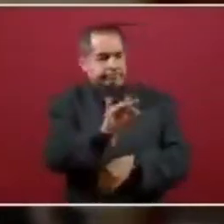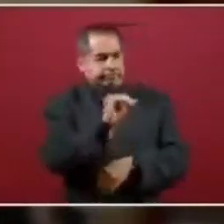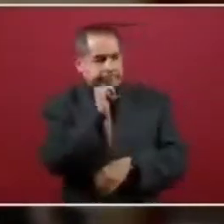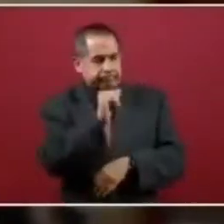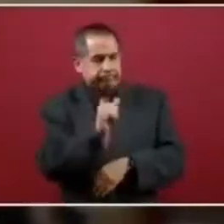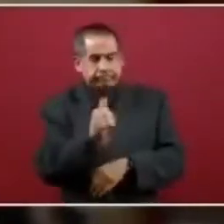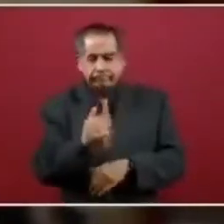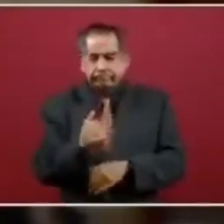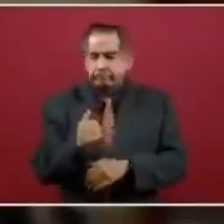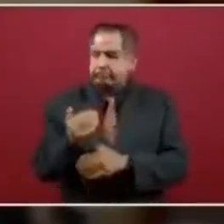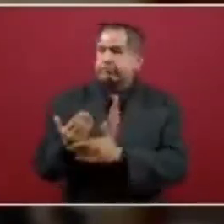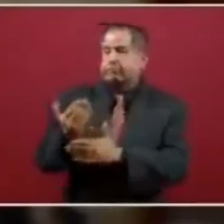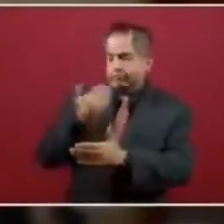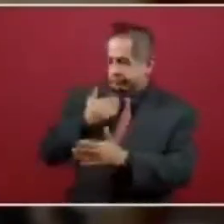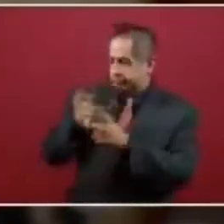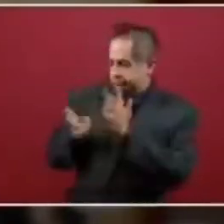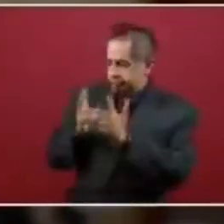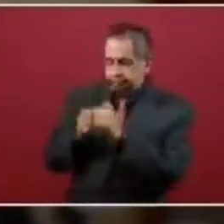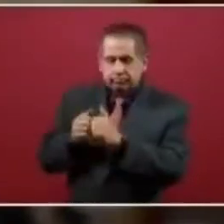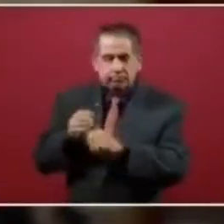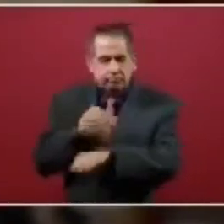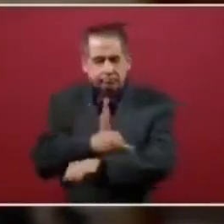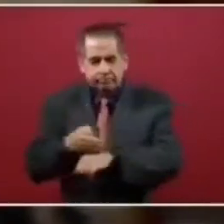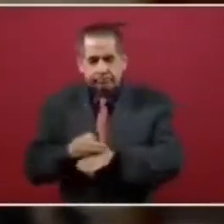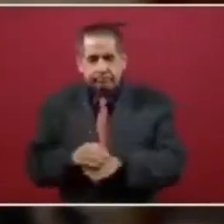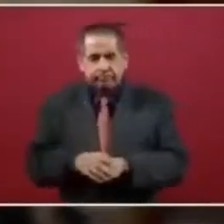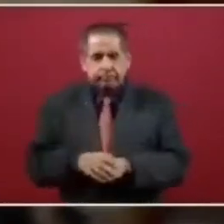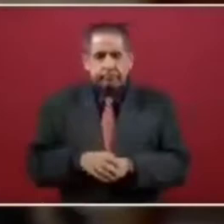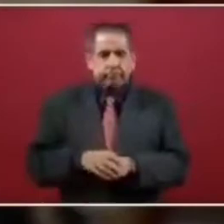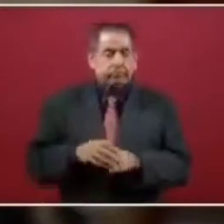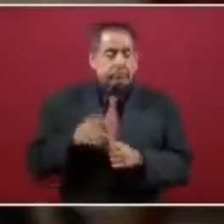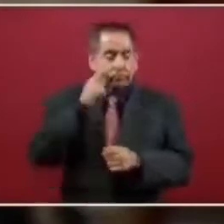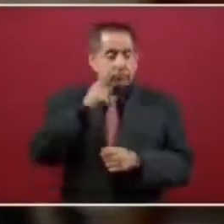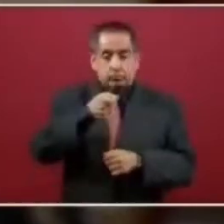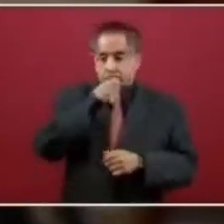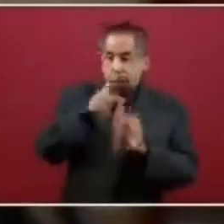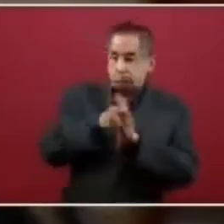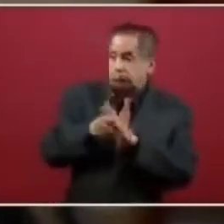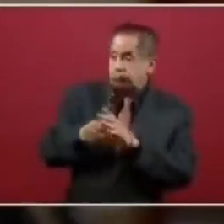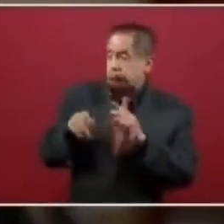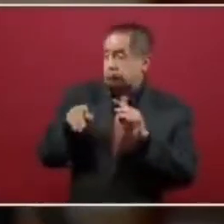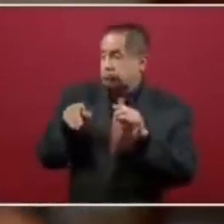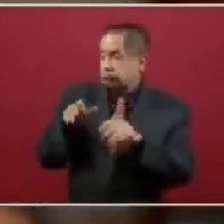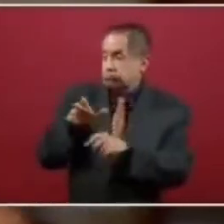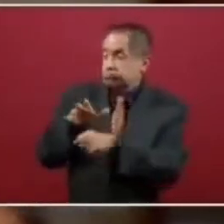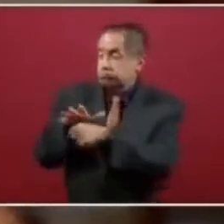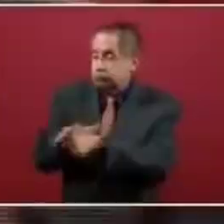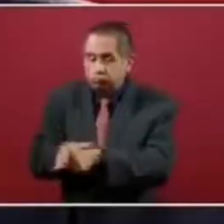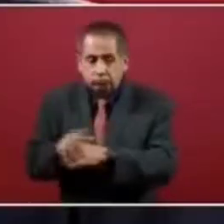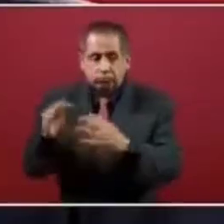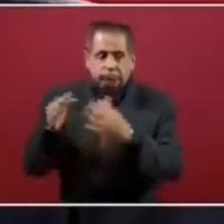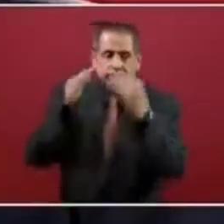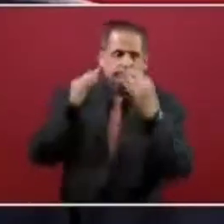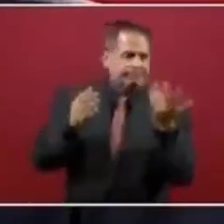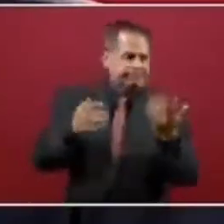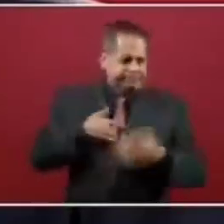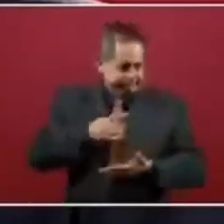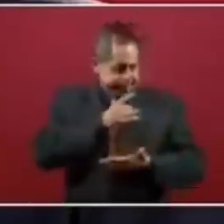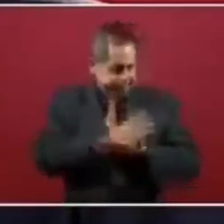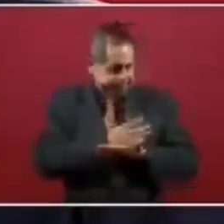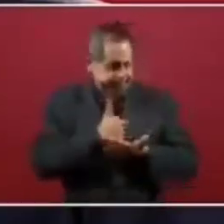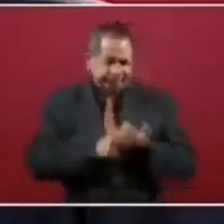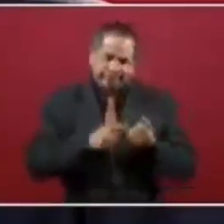ejecución? Y luego lo hacen cuando tienen a los periodistas encima para pararse el cuello. No soy el único